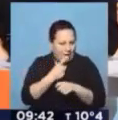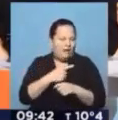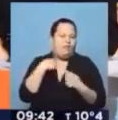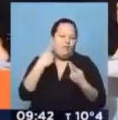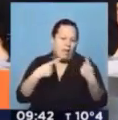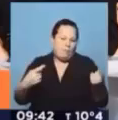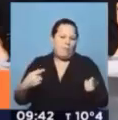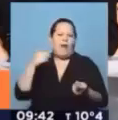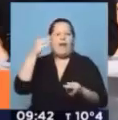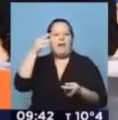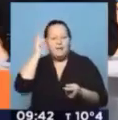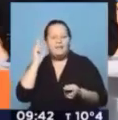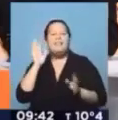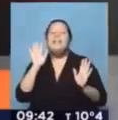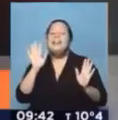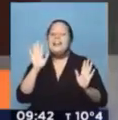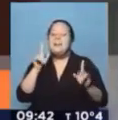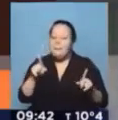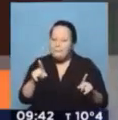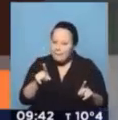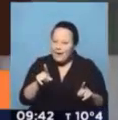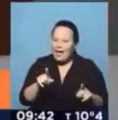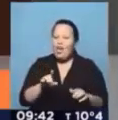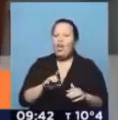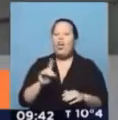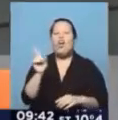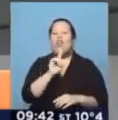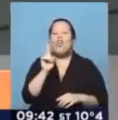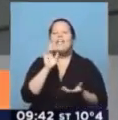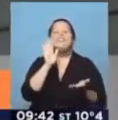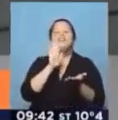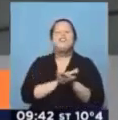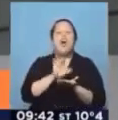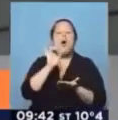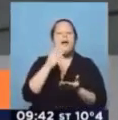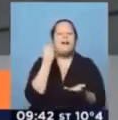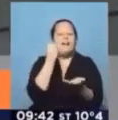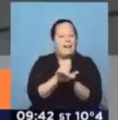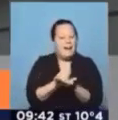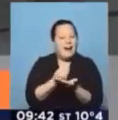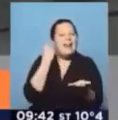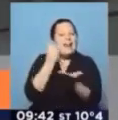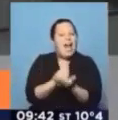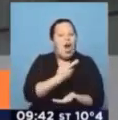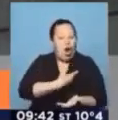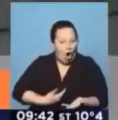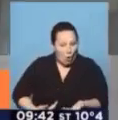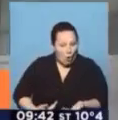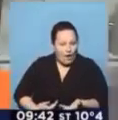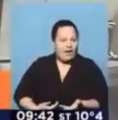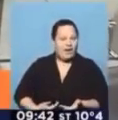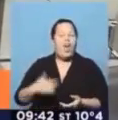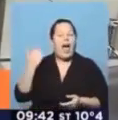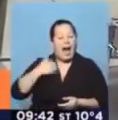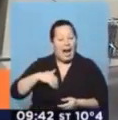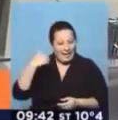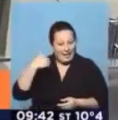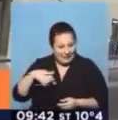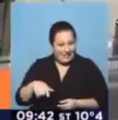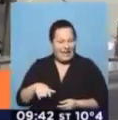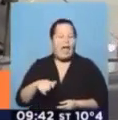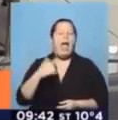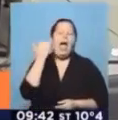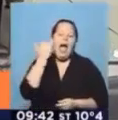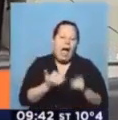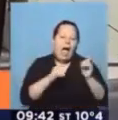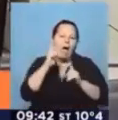Después, Dilma. Son reacciones, digamos, pero digamos, no tiene que ver solo con un cargo. Los cargos ejecutivos, realmente en la Argentina,